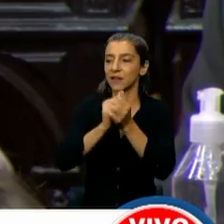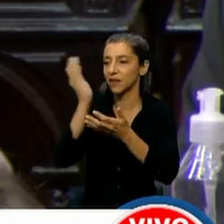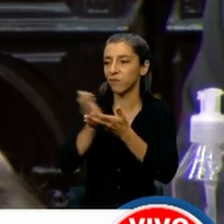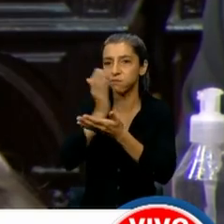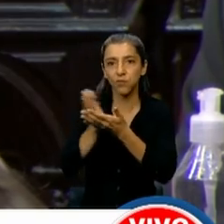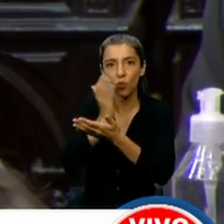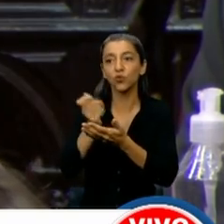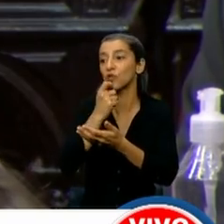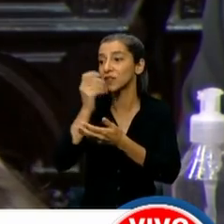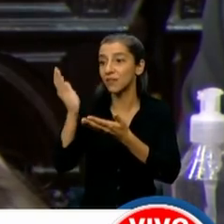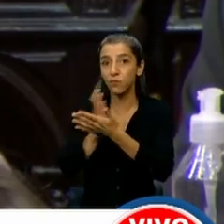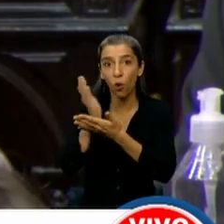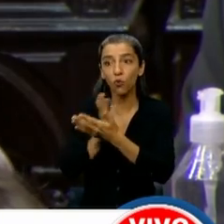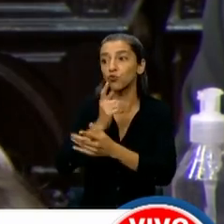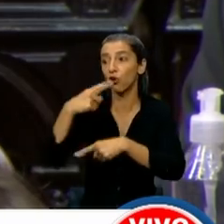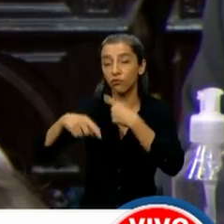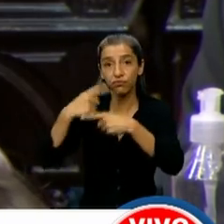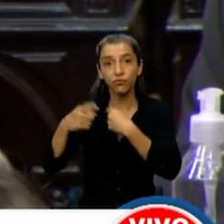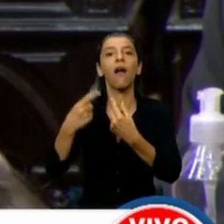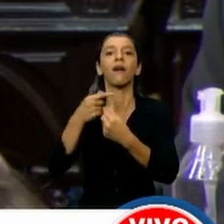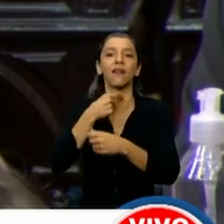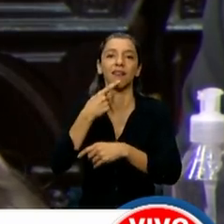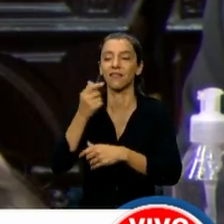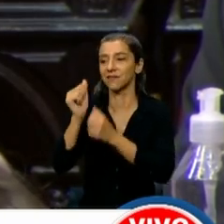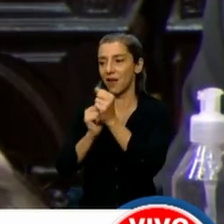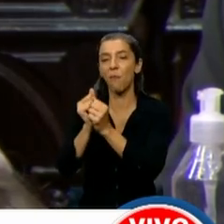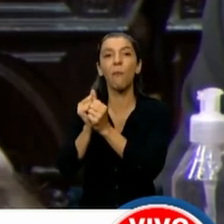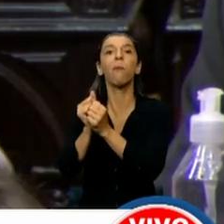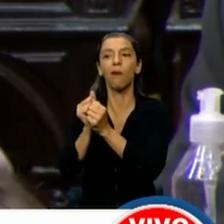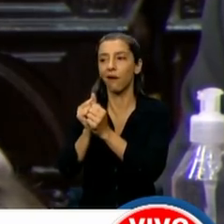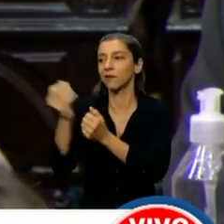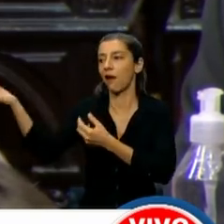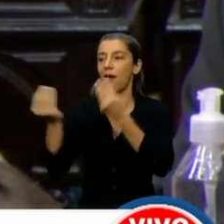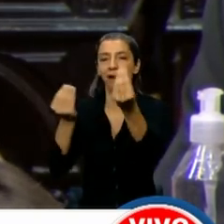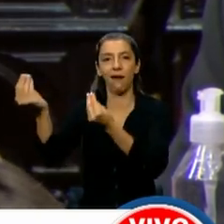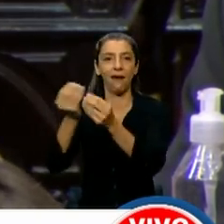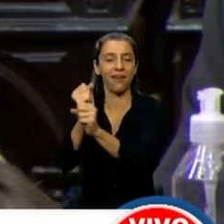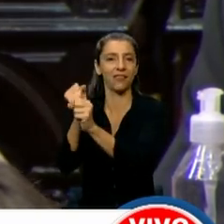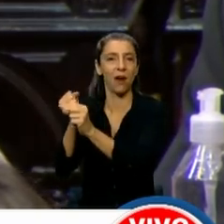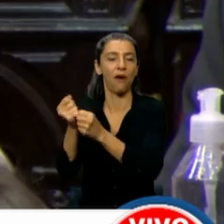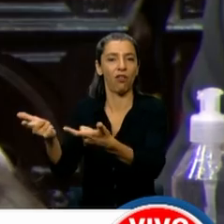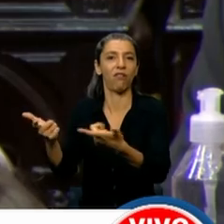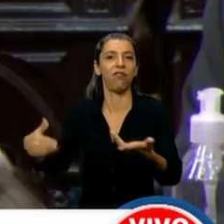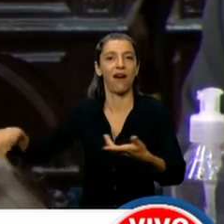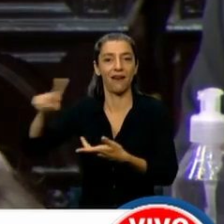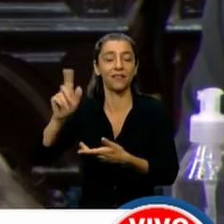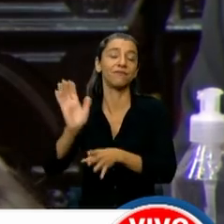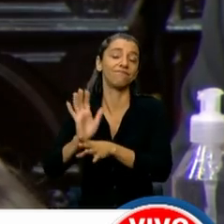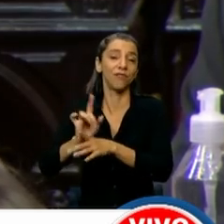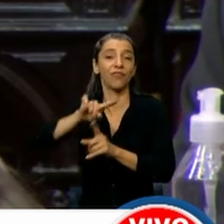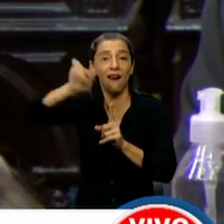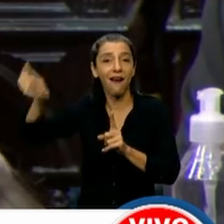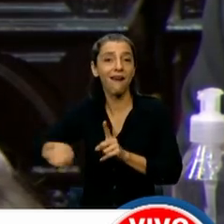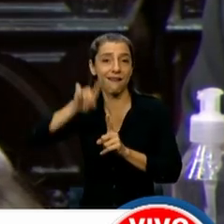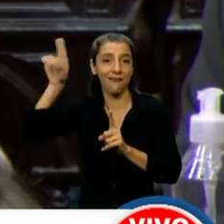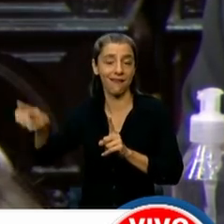contratan en la fuente principal de generación de empleo la recuperación del poder adquisitivo entonces